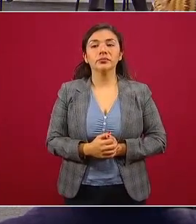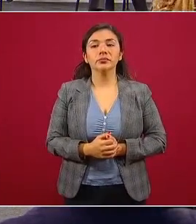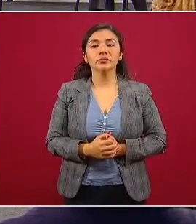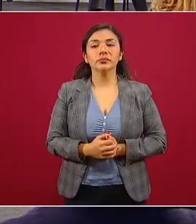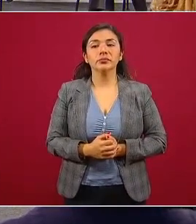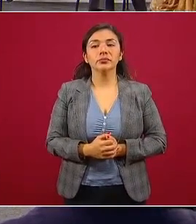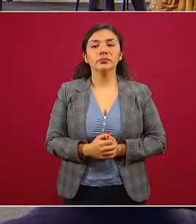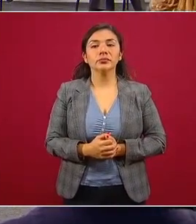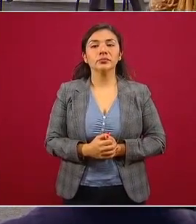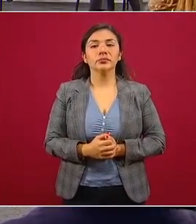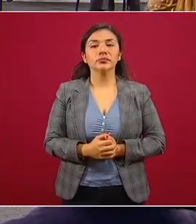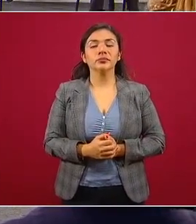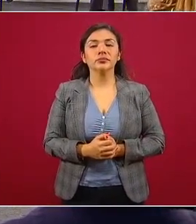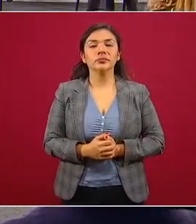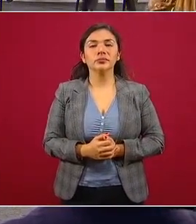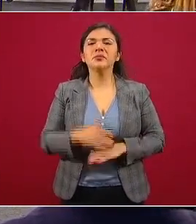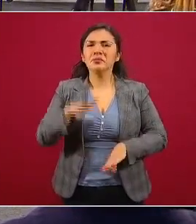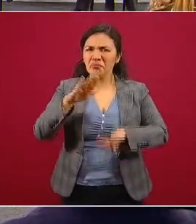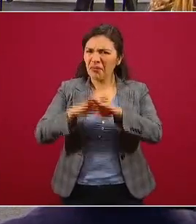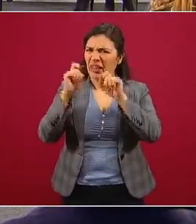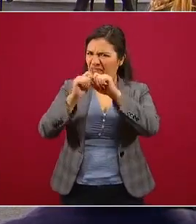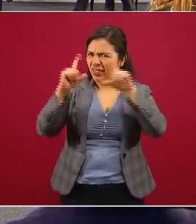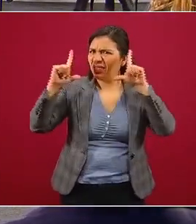A ver, pero ponlo grandote.